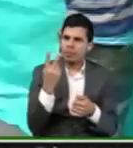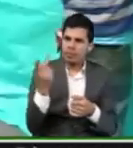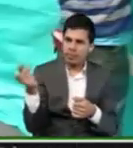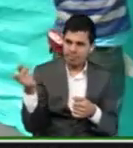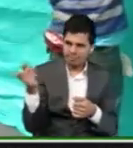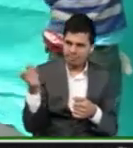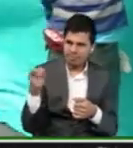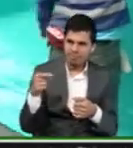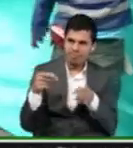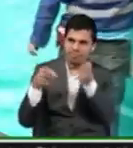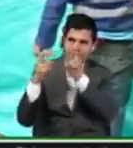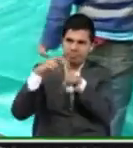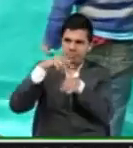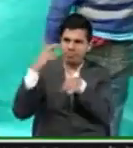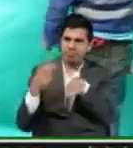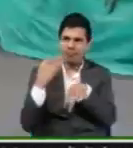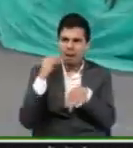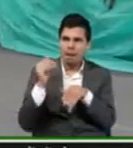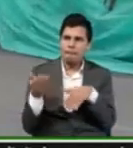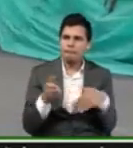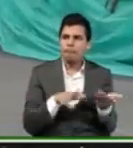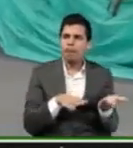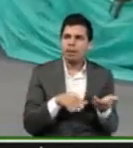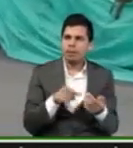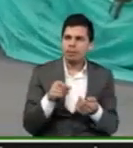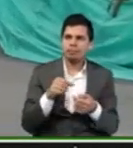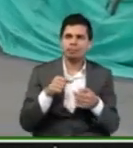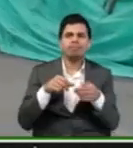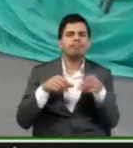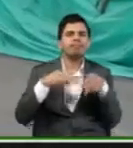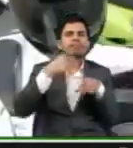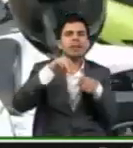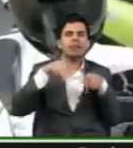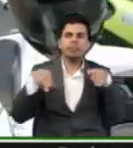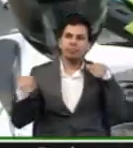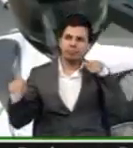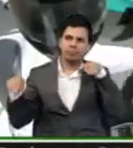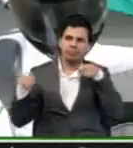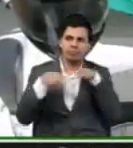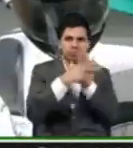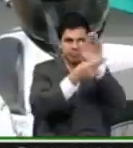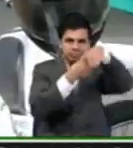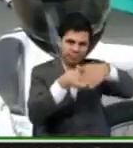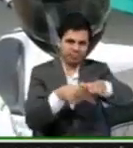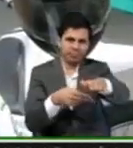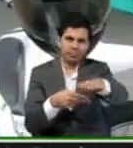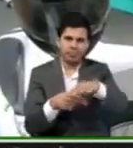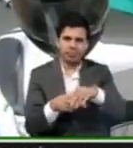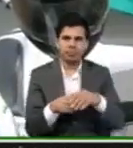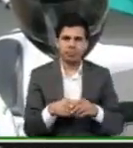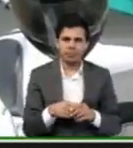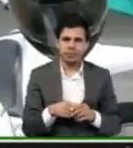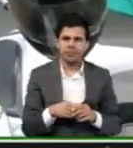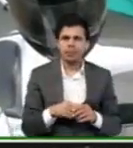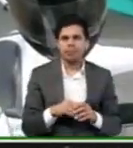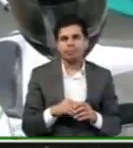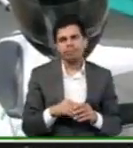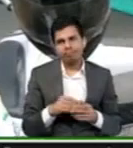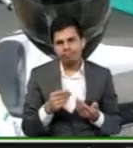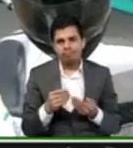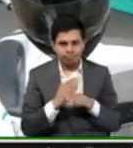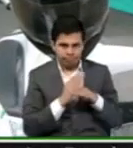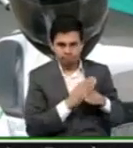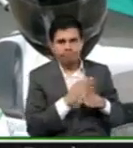García Cadena en el que una motociclista perdió la vida tras colisionar con un articulado accidente de tránsito que se pudo evitar